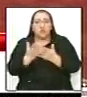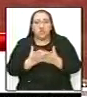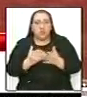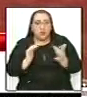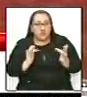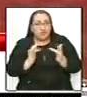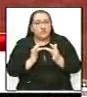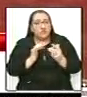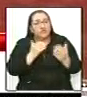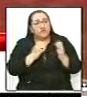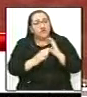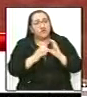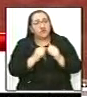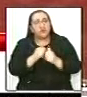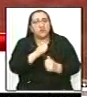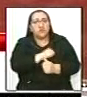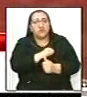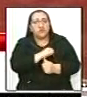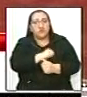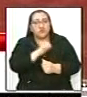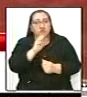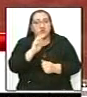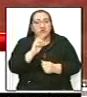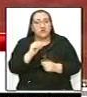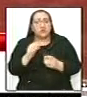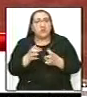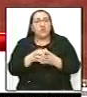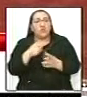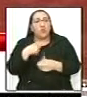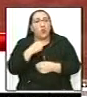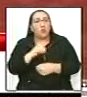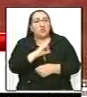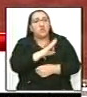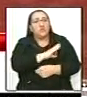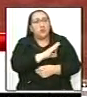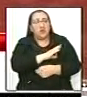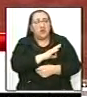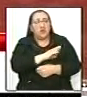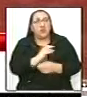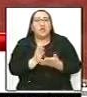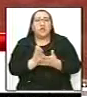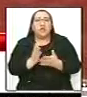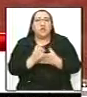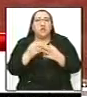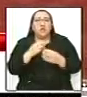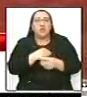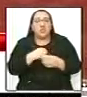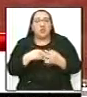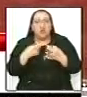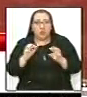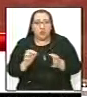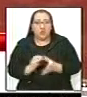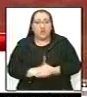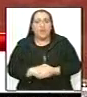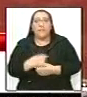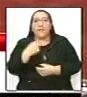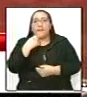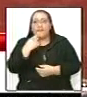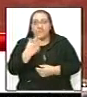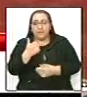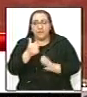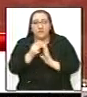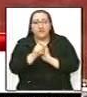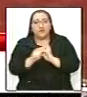estrecha coordinación con la Academia de la Magistratura, la Escuela del Ministerio Público, 3 puntos suspensivos. Dice